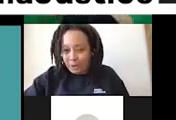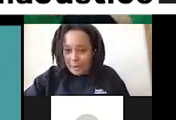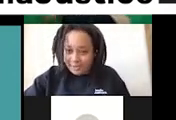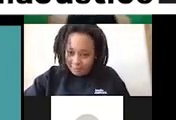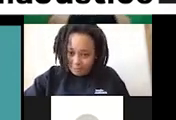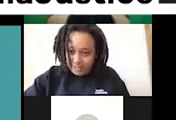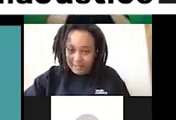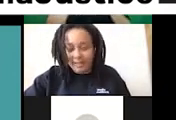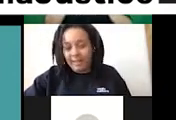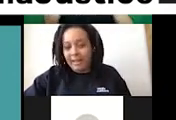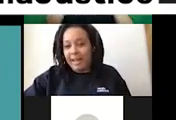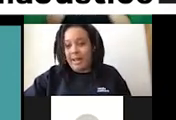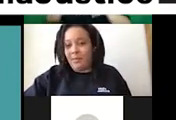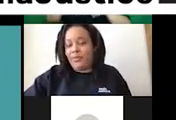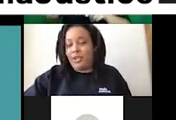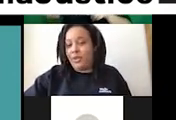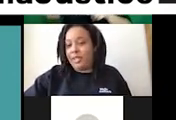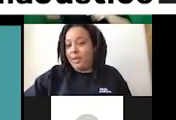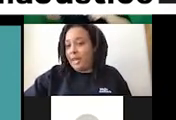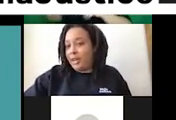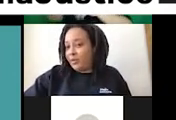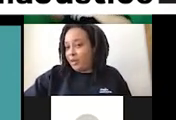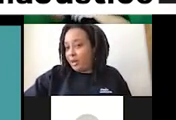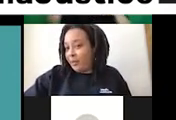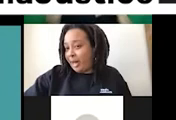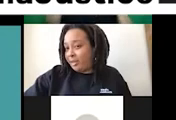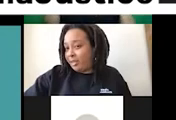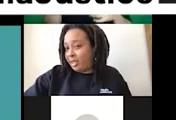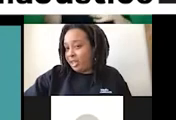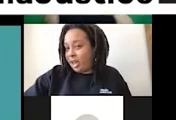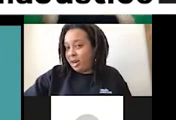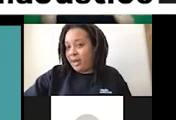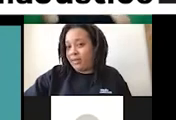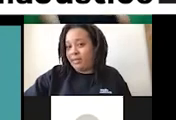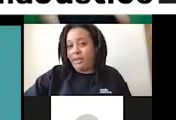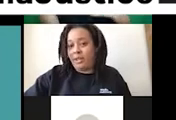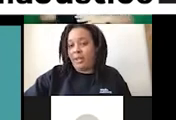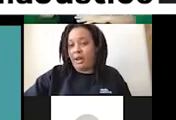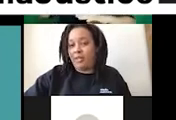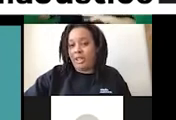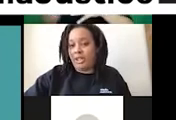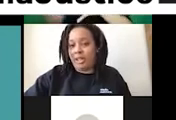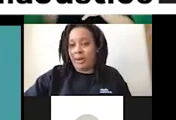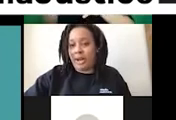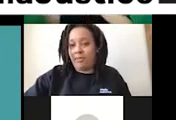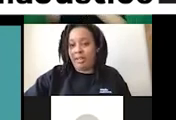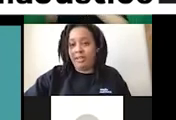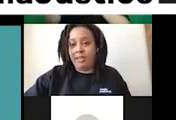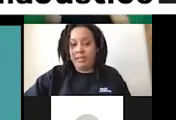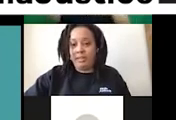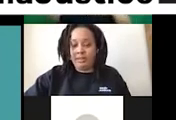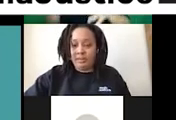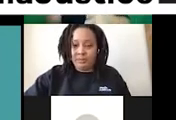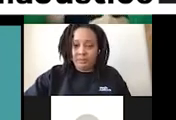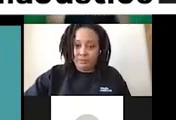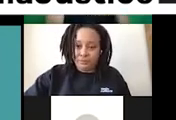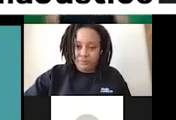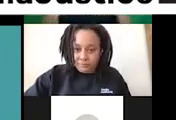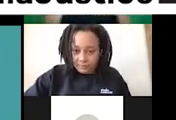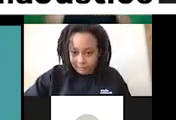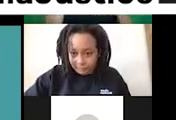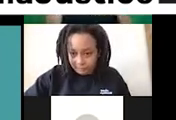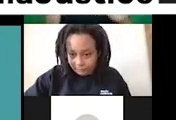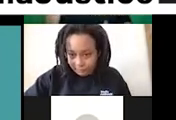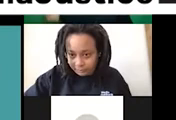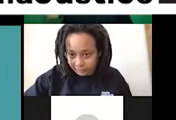hay que pedirle a otra persona que comparta después seguimos adelante alguien más tiene ganas de compartir sobre algunas de las conversaciones que